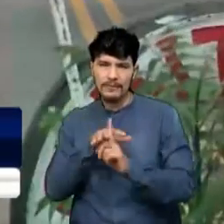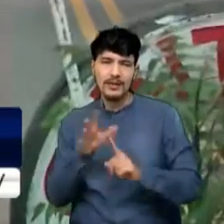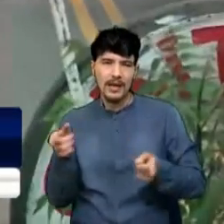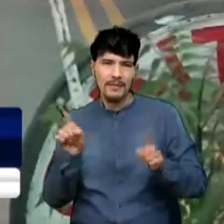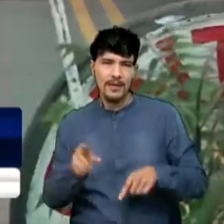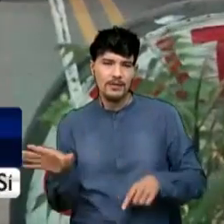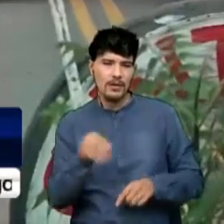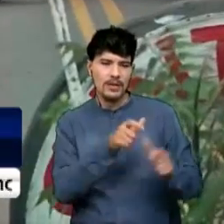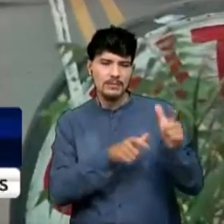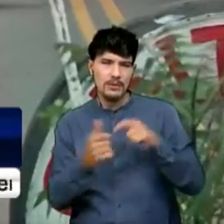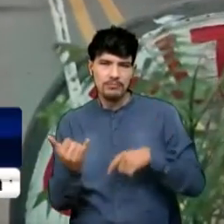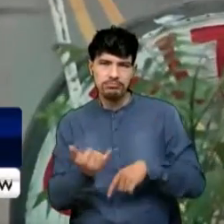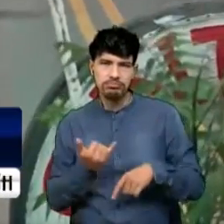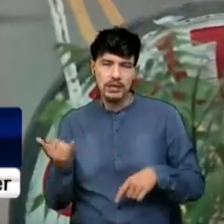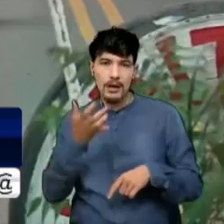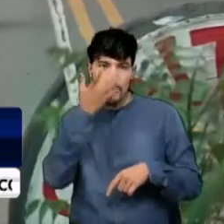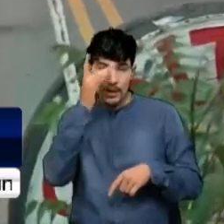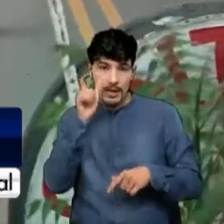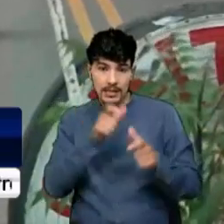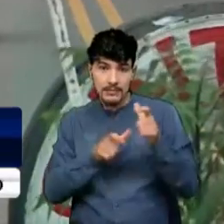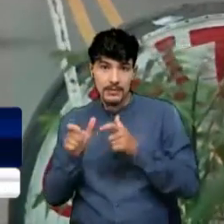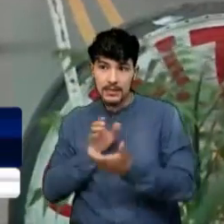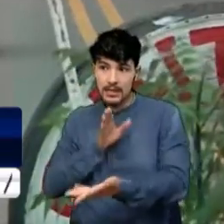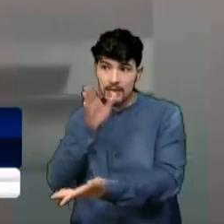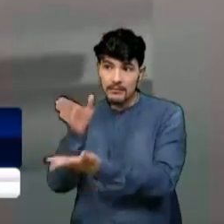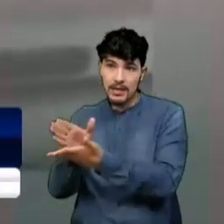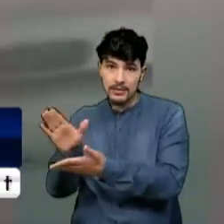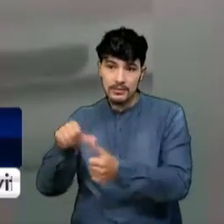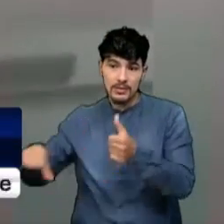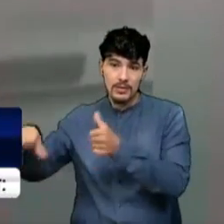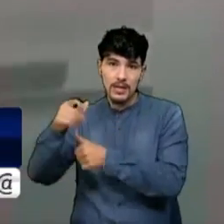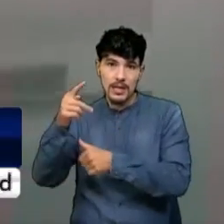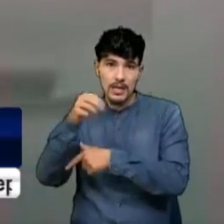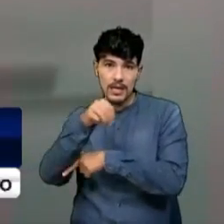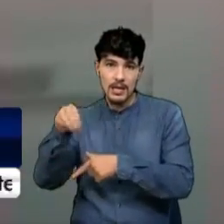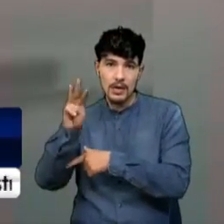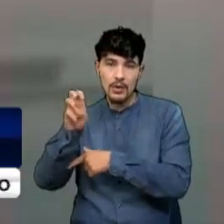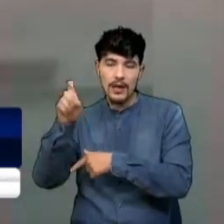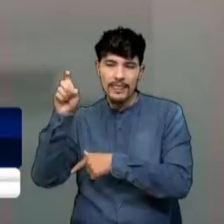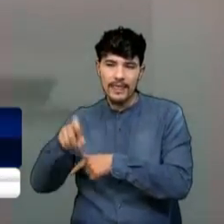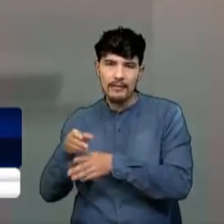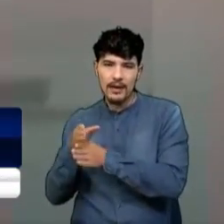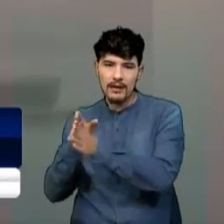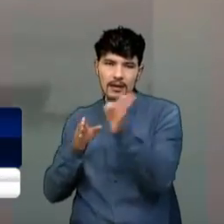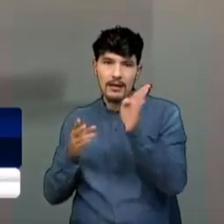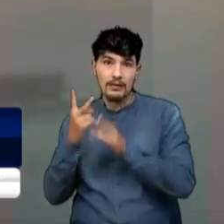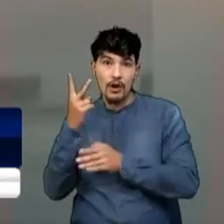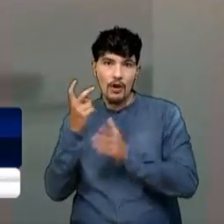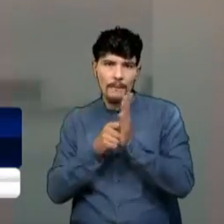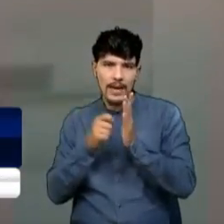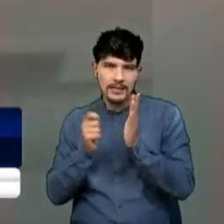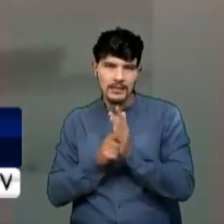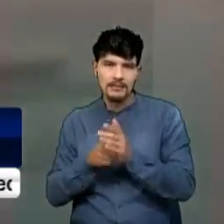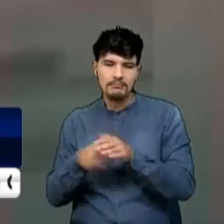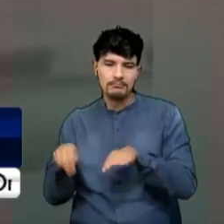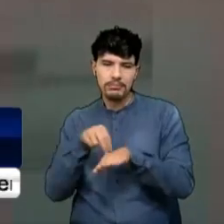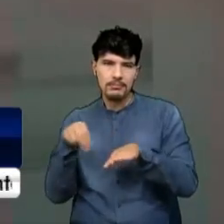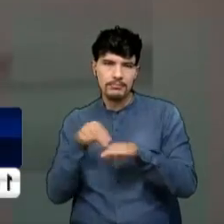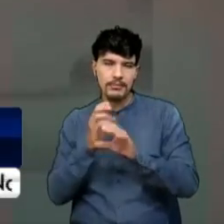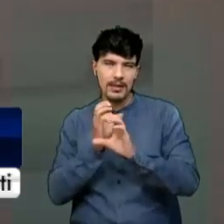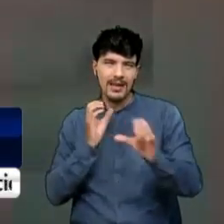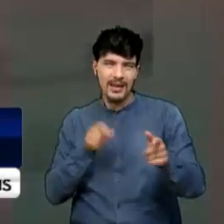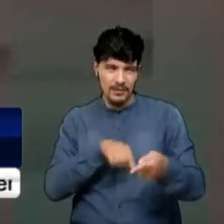los usuarios, ya que los que se dirigen sobre la redoma del kilómetro 8 tendrían que hacer doble trayecto, al igual que los de sectores